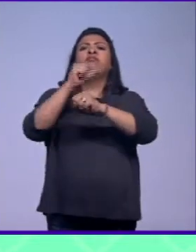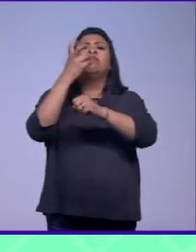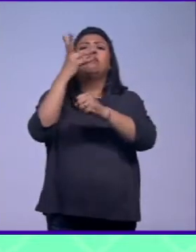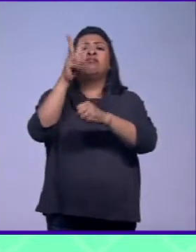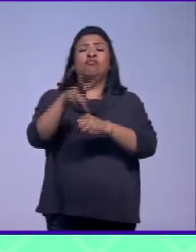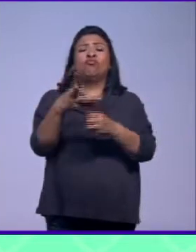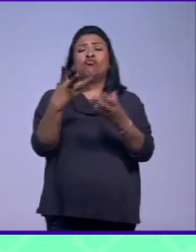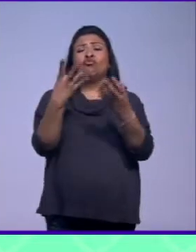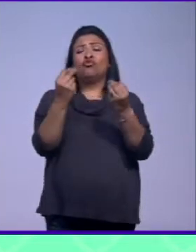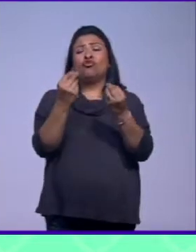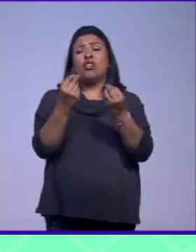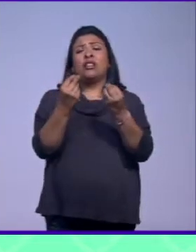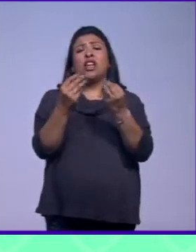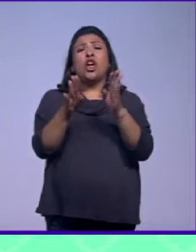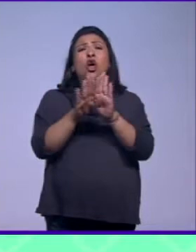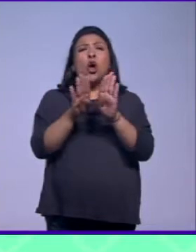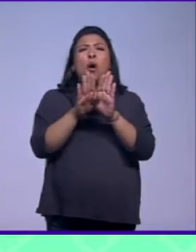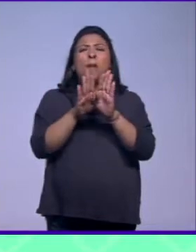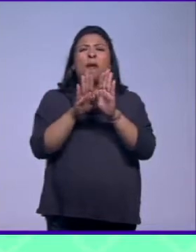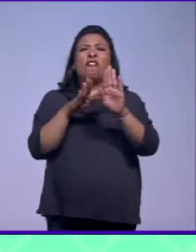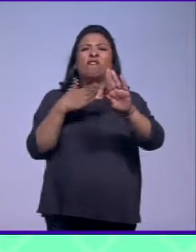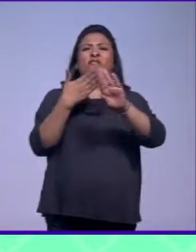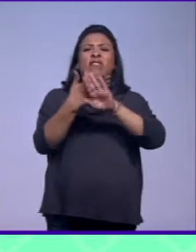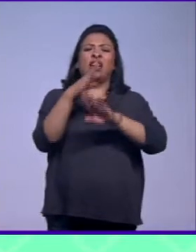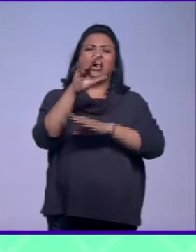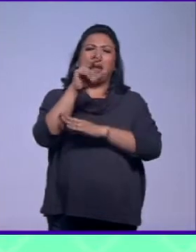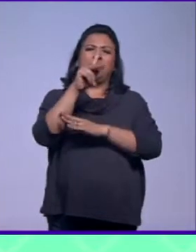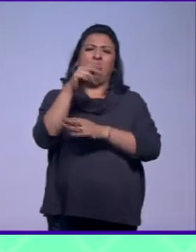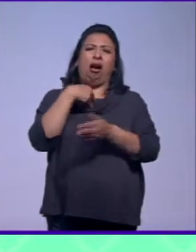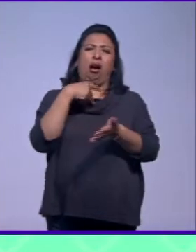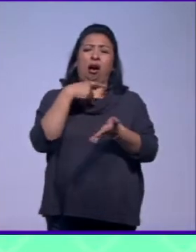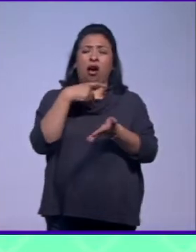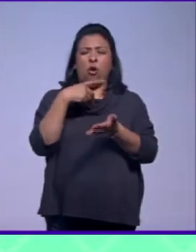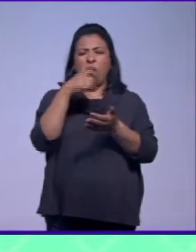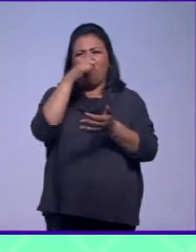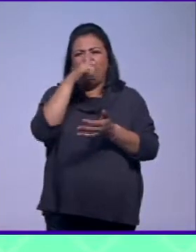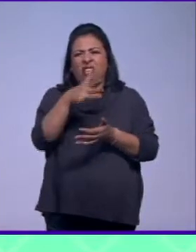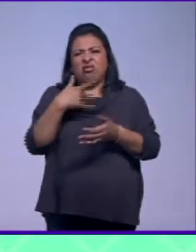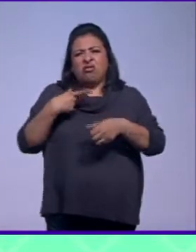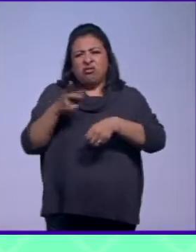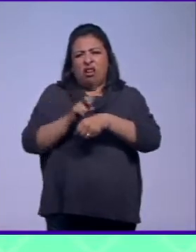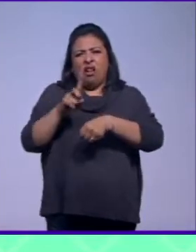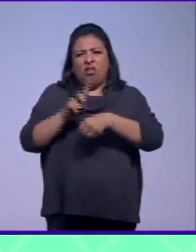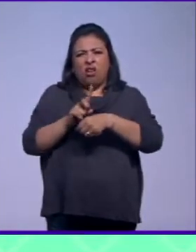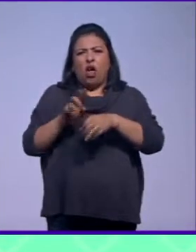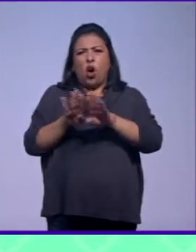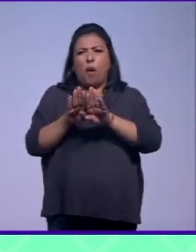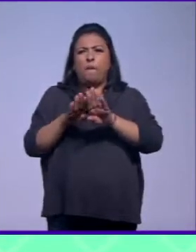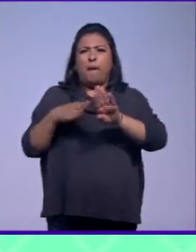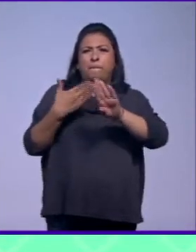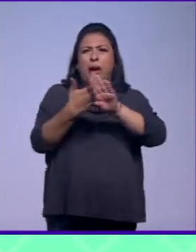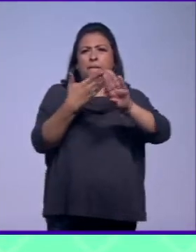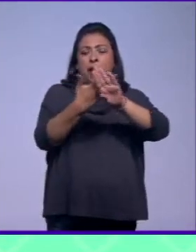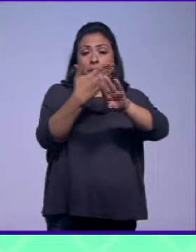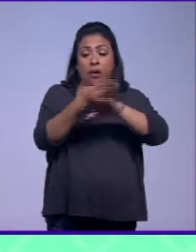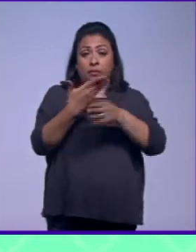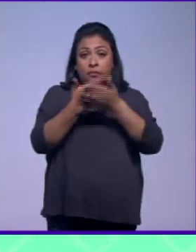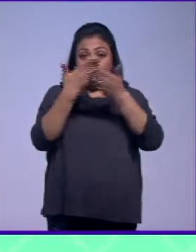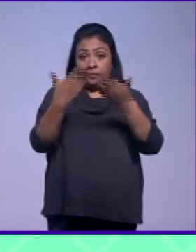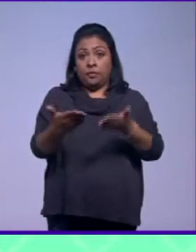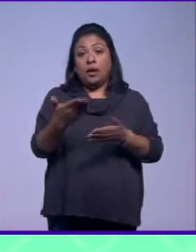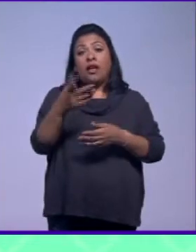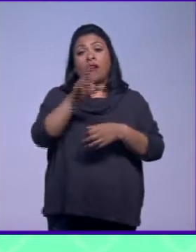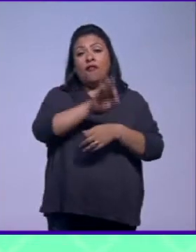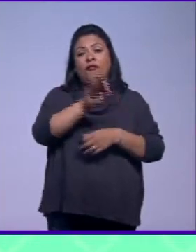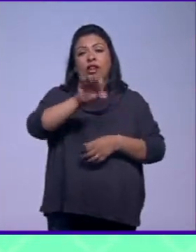embate de este capi capitalismo salvaje que nos acosa día con día este año el festival se realizará del 11